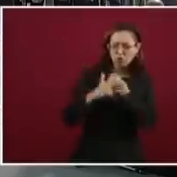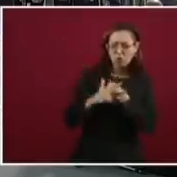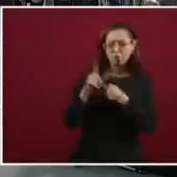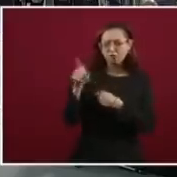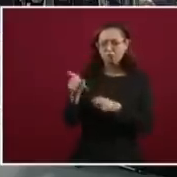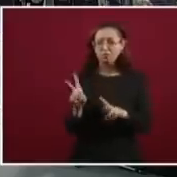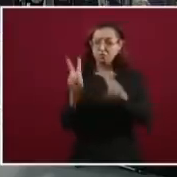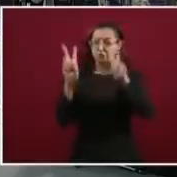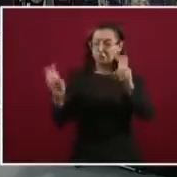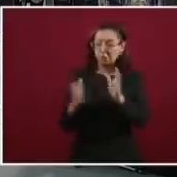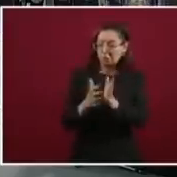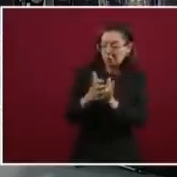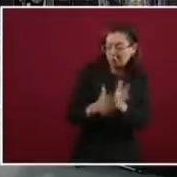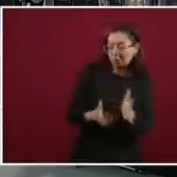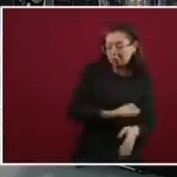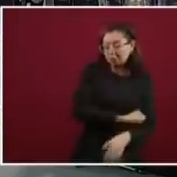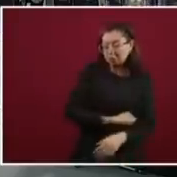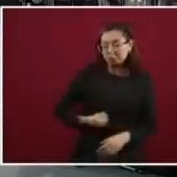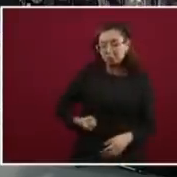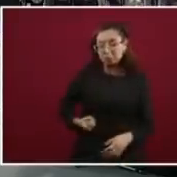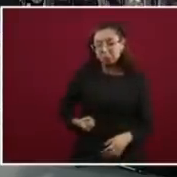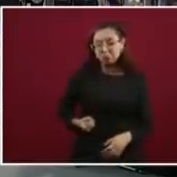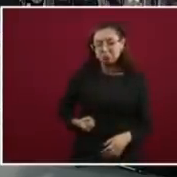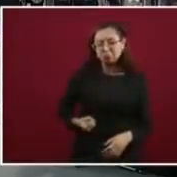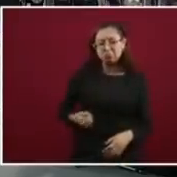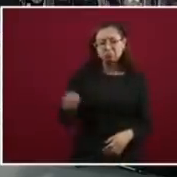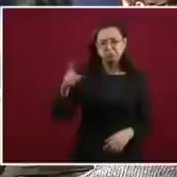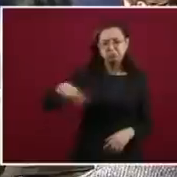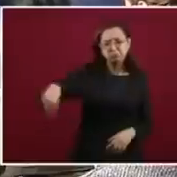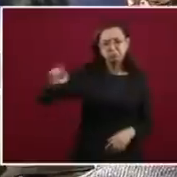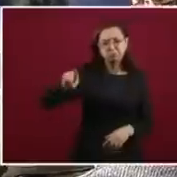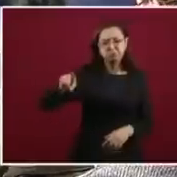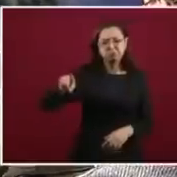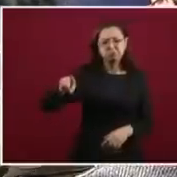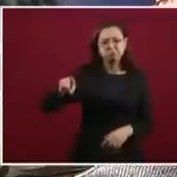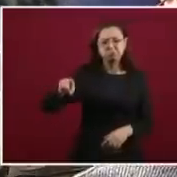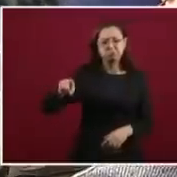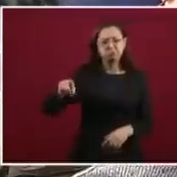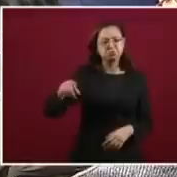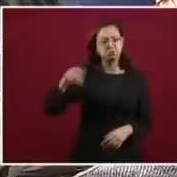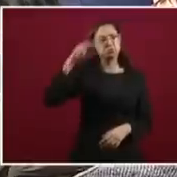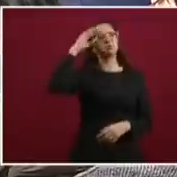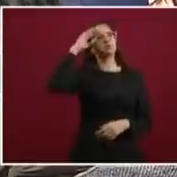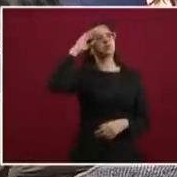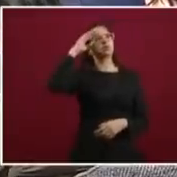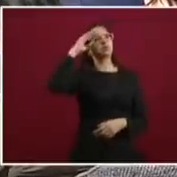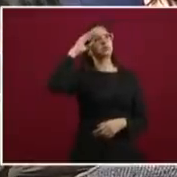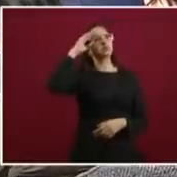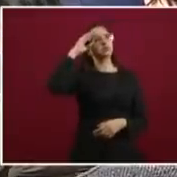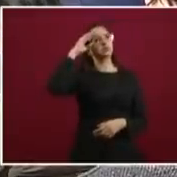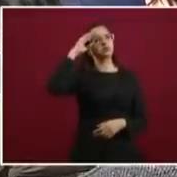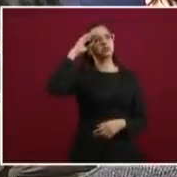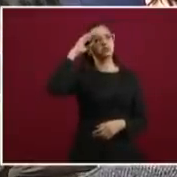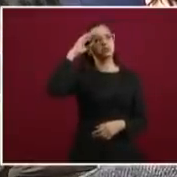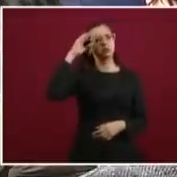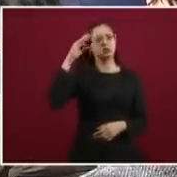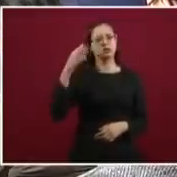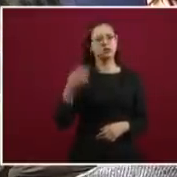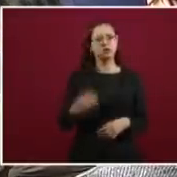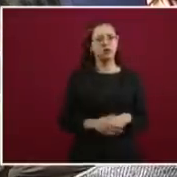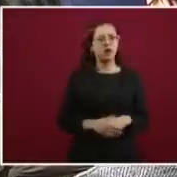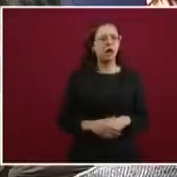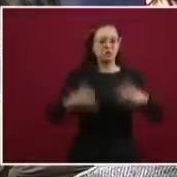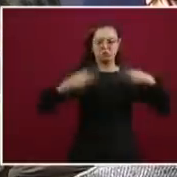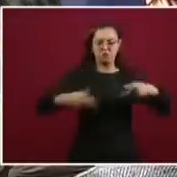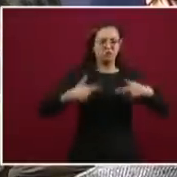del tema de la austeridad y de inmediato se piensa que es despedir